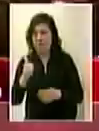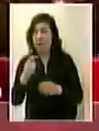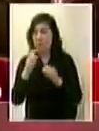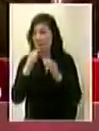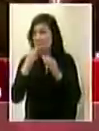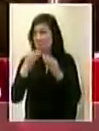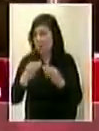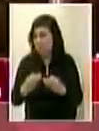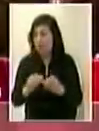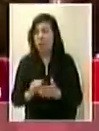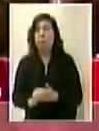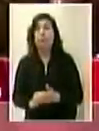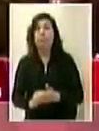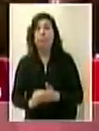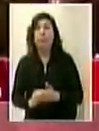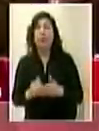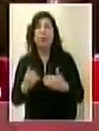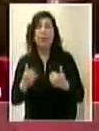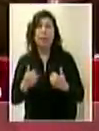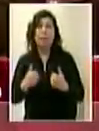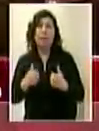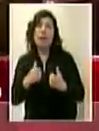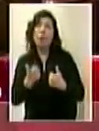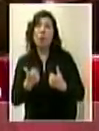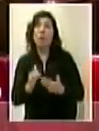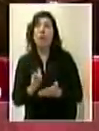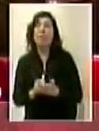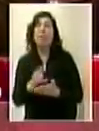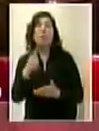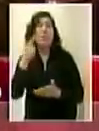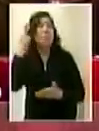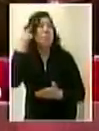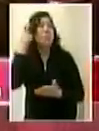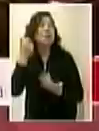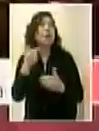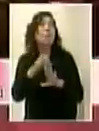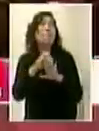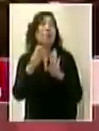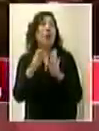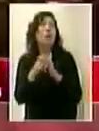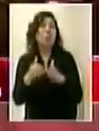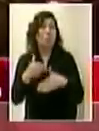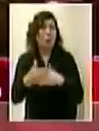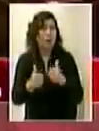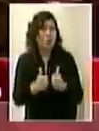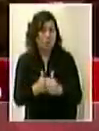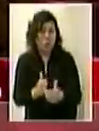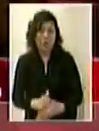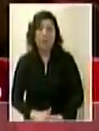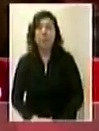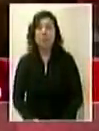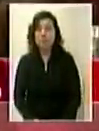acertada o había algunos errores? ¿Y qué piensa? ¿Este proyecto debería seguir como tal o no?